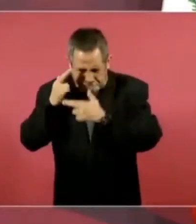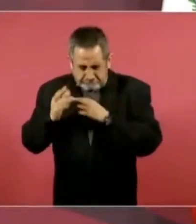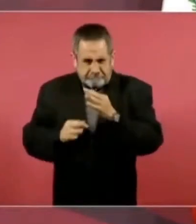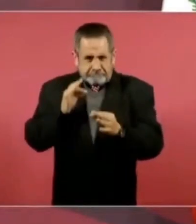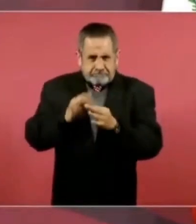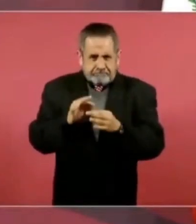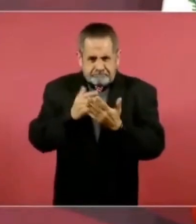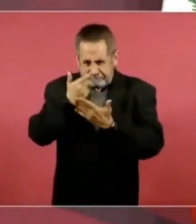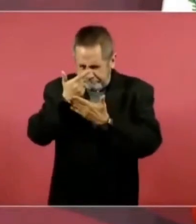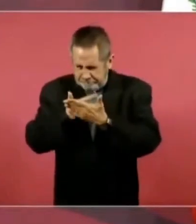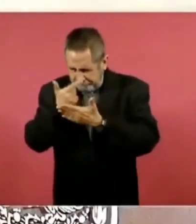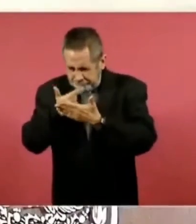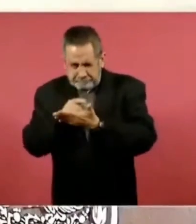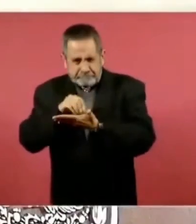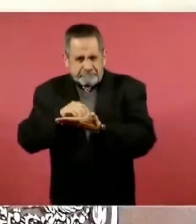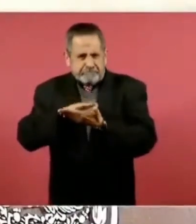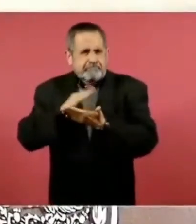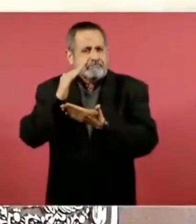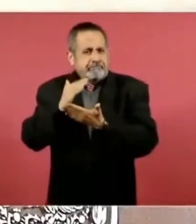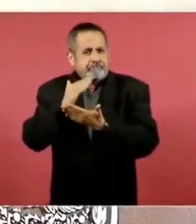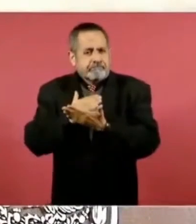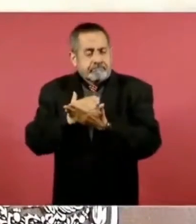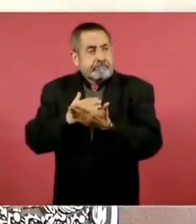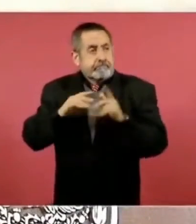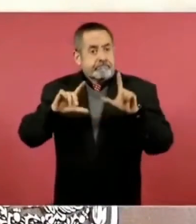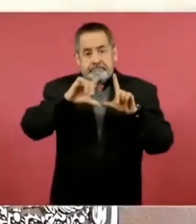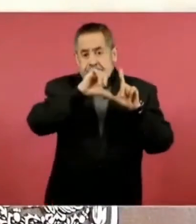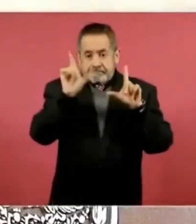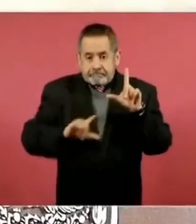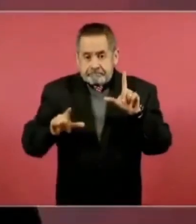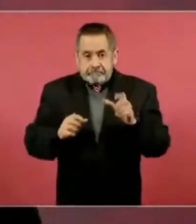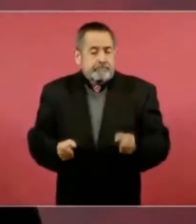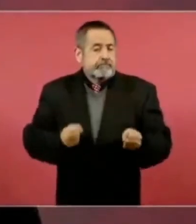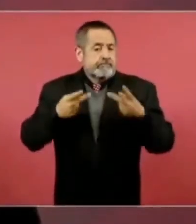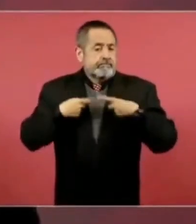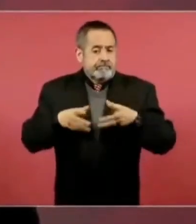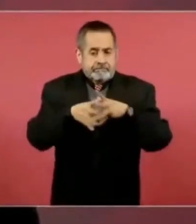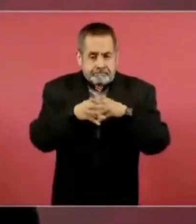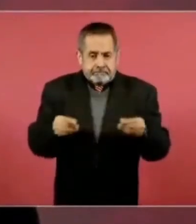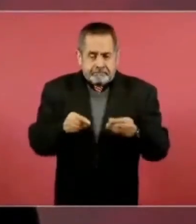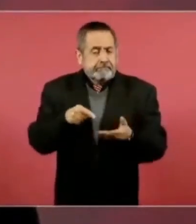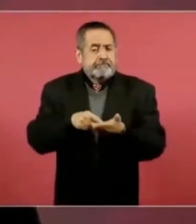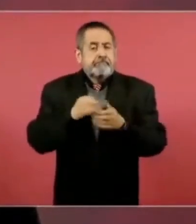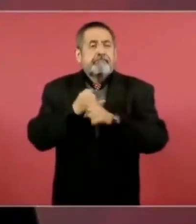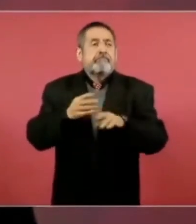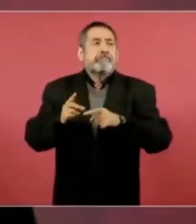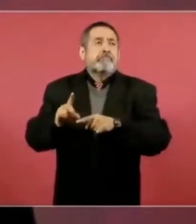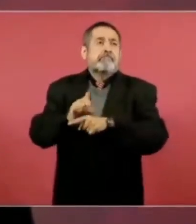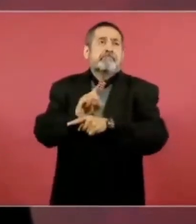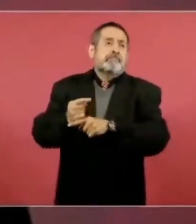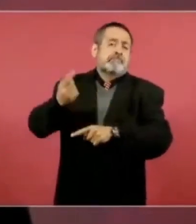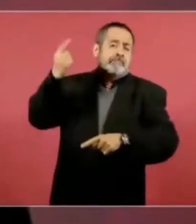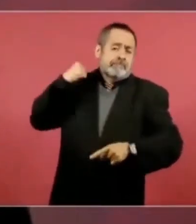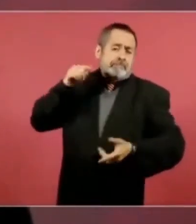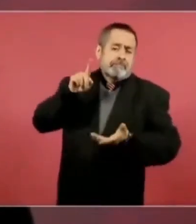del registro. El Registro Nacional de Personas Desaparecidas trae información desde